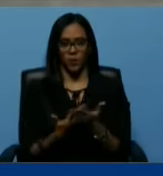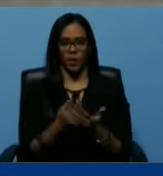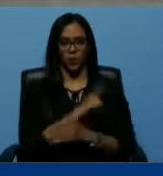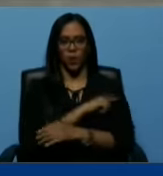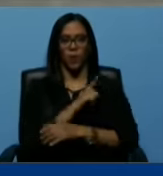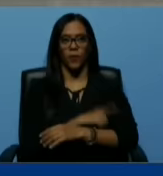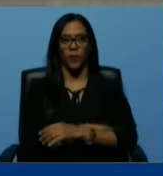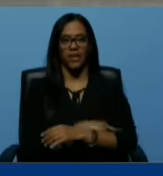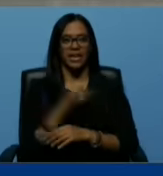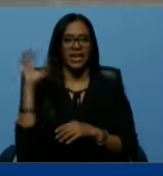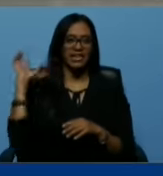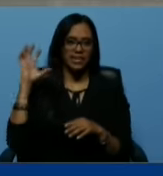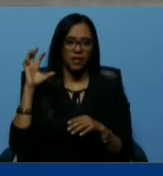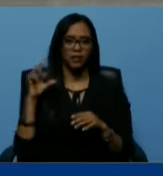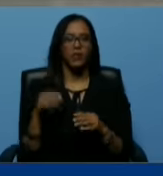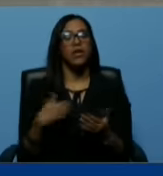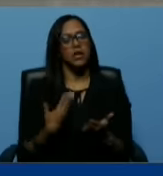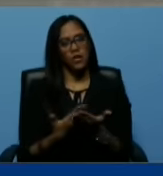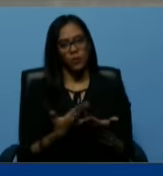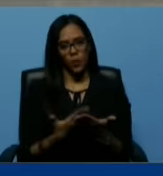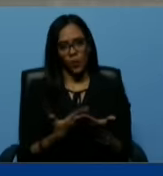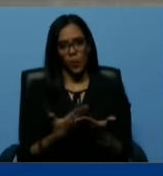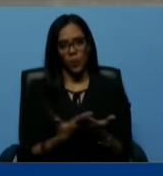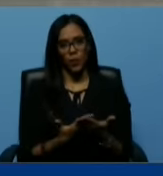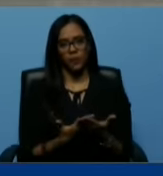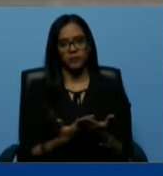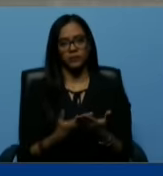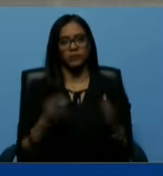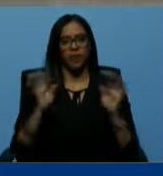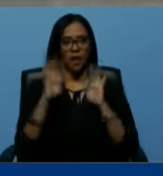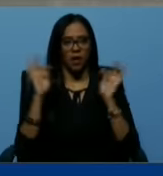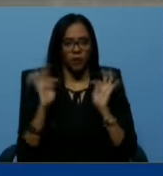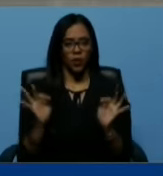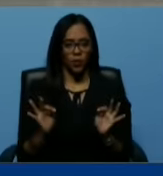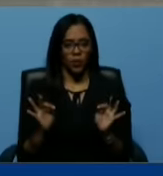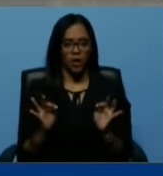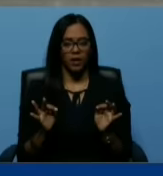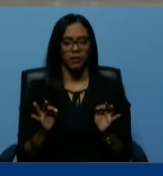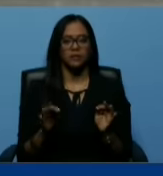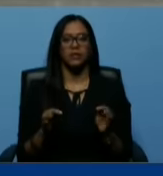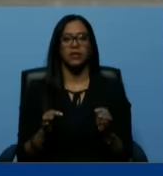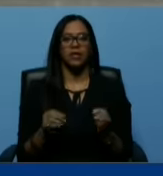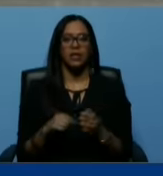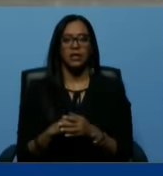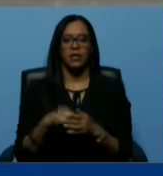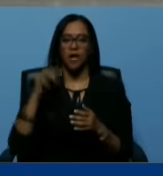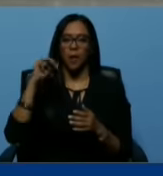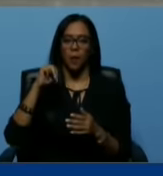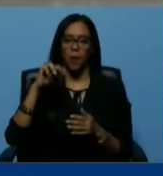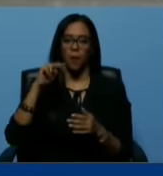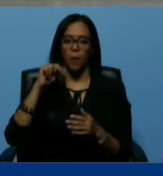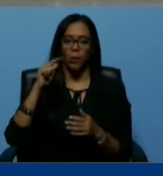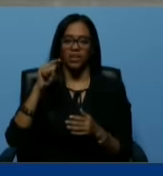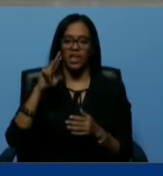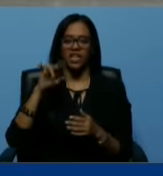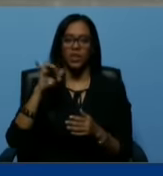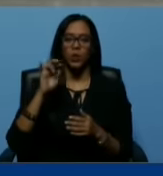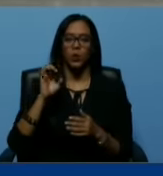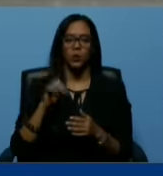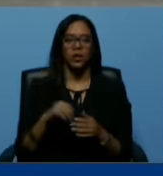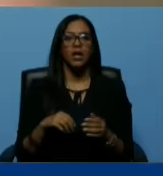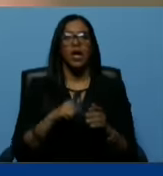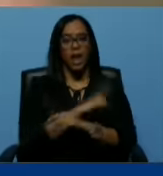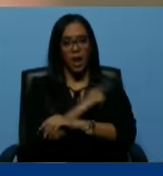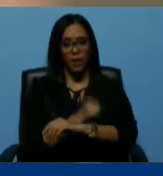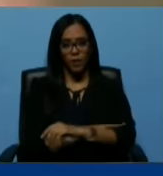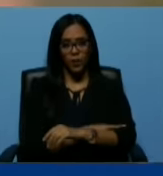Estado y propone a la fórmula clásica de Montesquieu del poder ejecutivo,